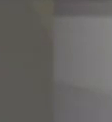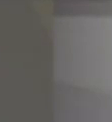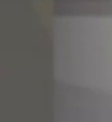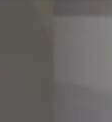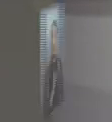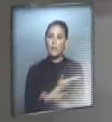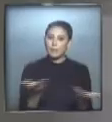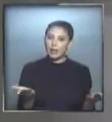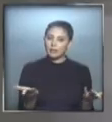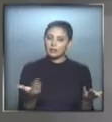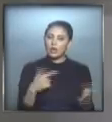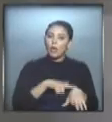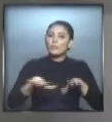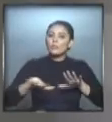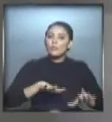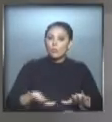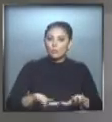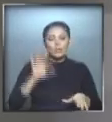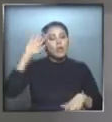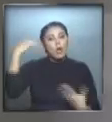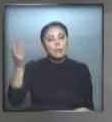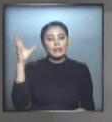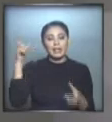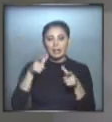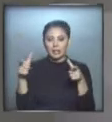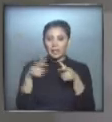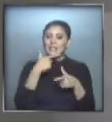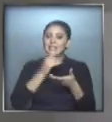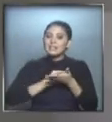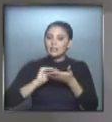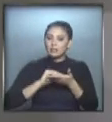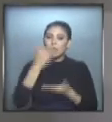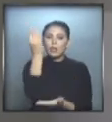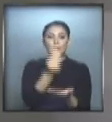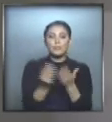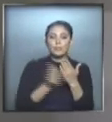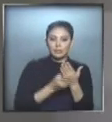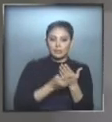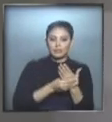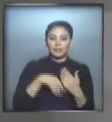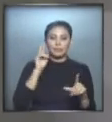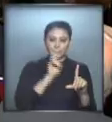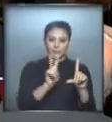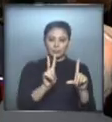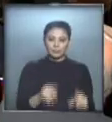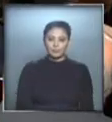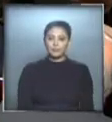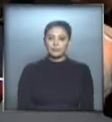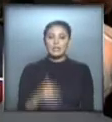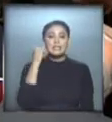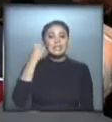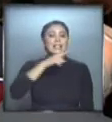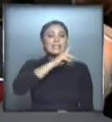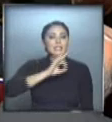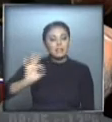Vamos a compartir ahora el momento del homenaje en el Senado de la Nación a una de las ministras de la Corte, Carmen Argibay. Se cumplen